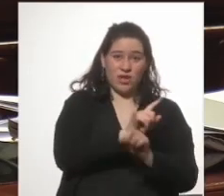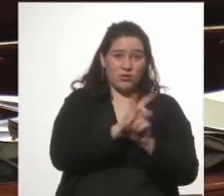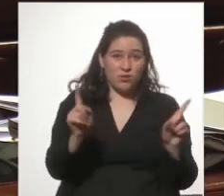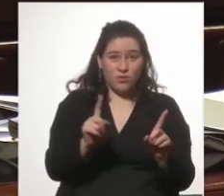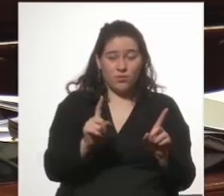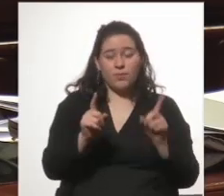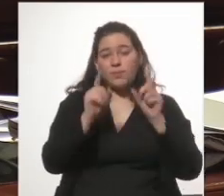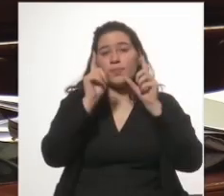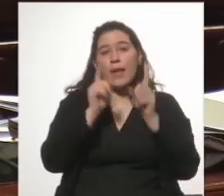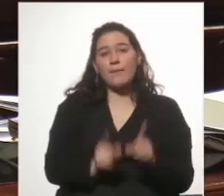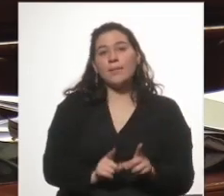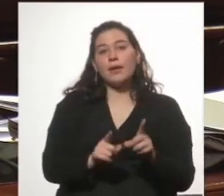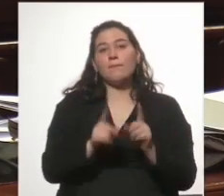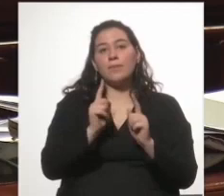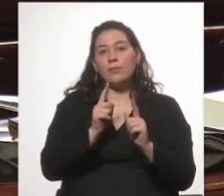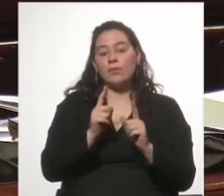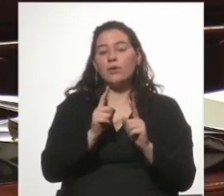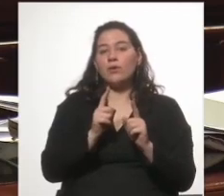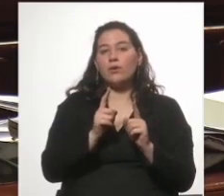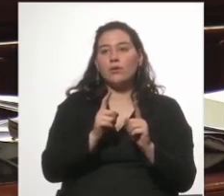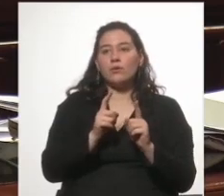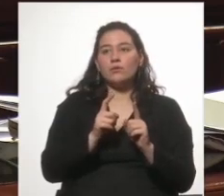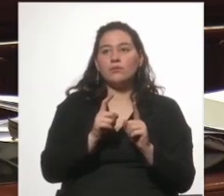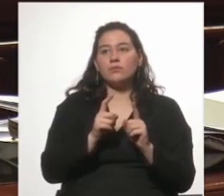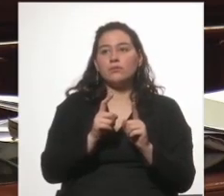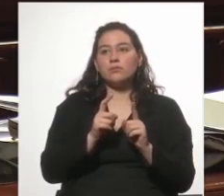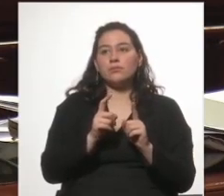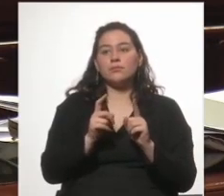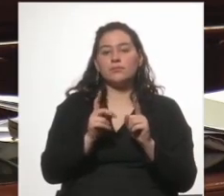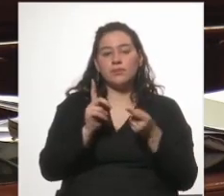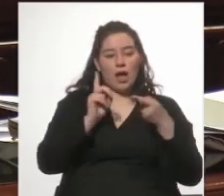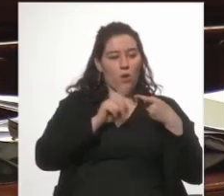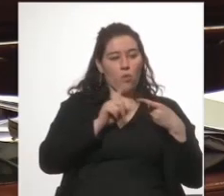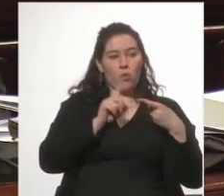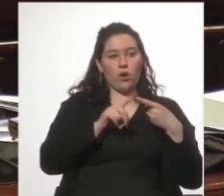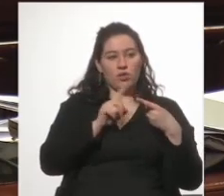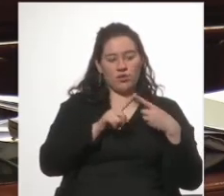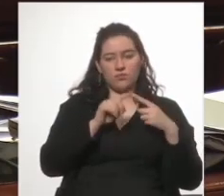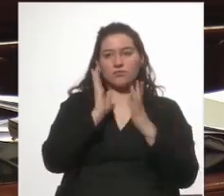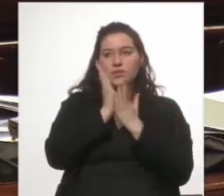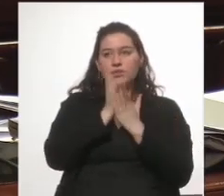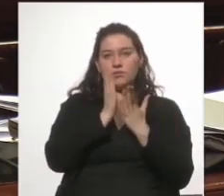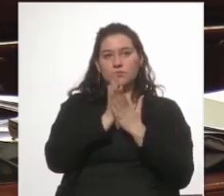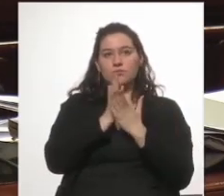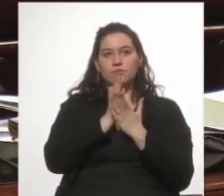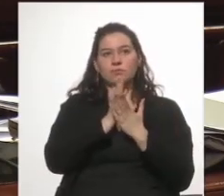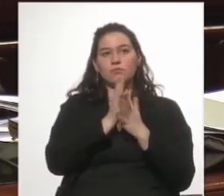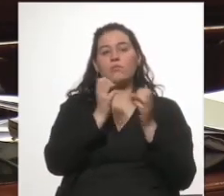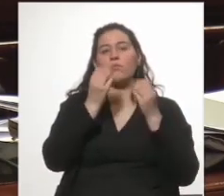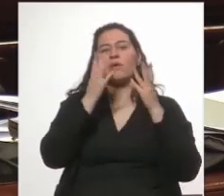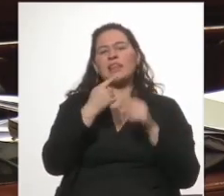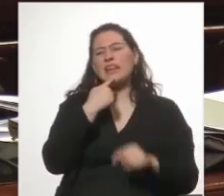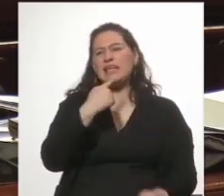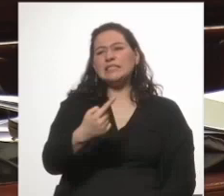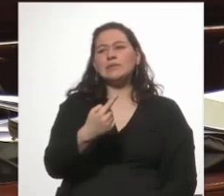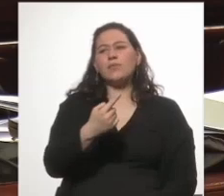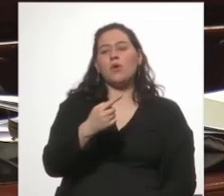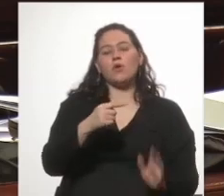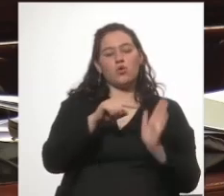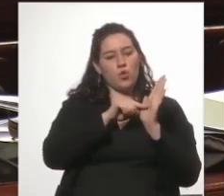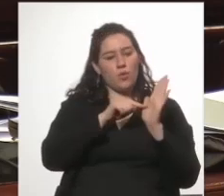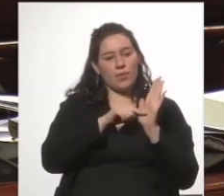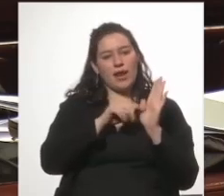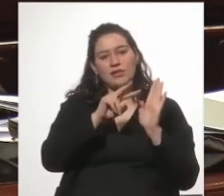en caso que ello fuera el proceder a llevar a cabo de acuerdo a derecho. Decimos esto porque, de acuerdo al numeral segundo del